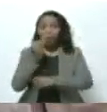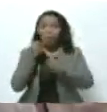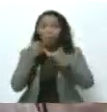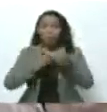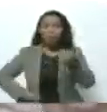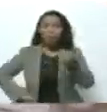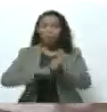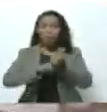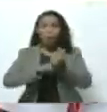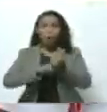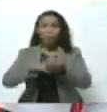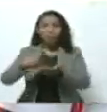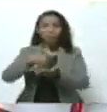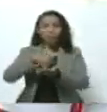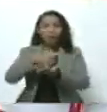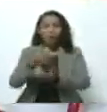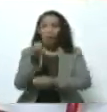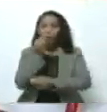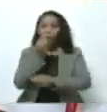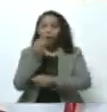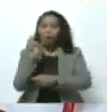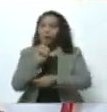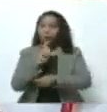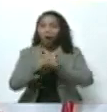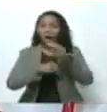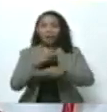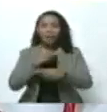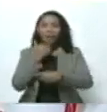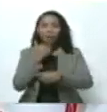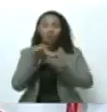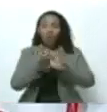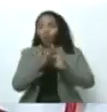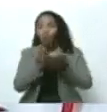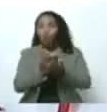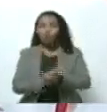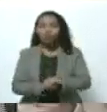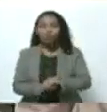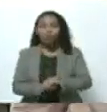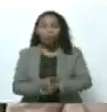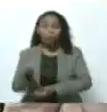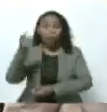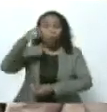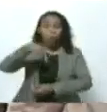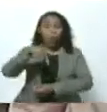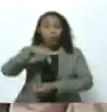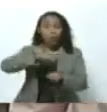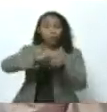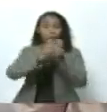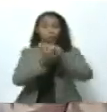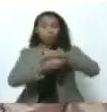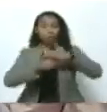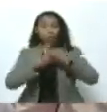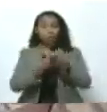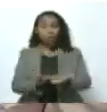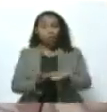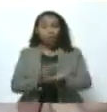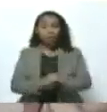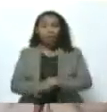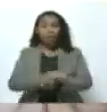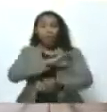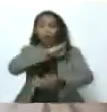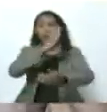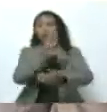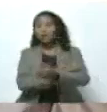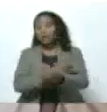apoyar vulnerabilidades nutricionales, no lo hay en ninguna parte del mundo. Pero además hoy se convierte en una